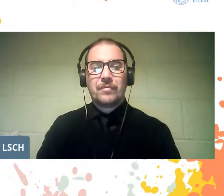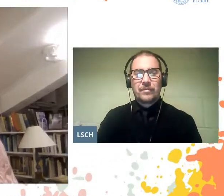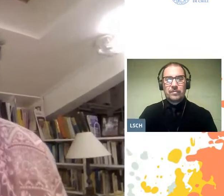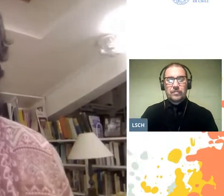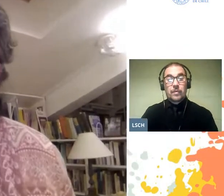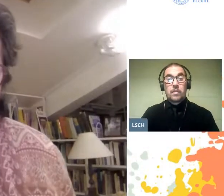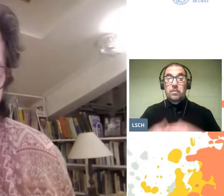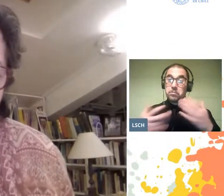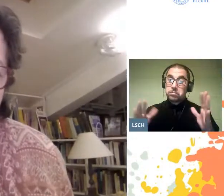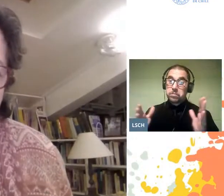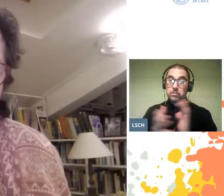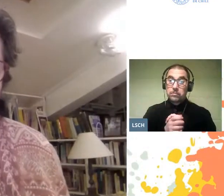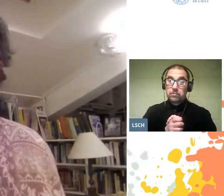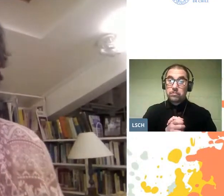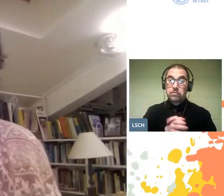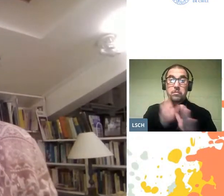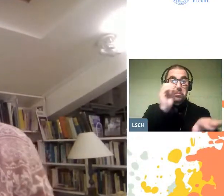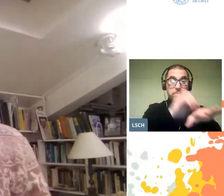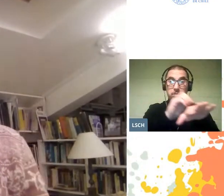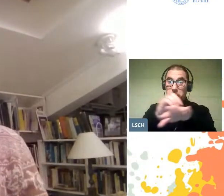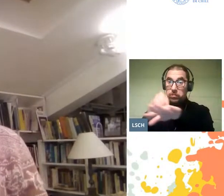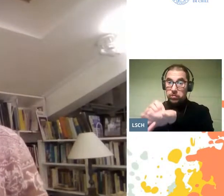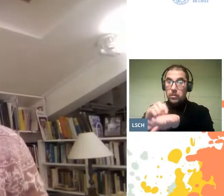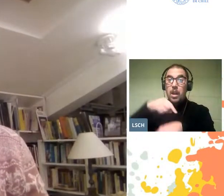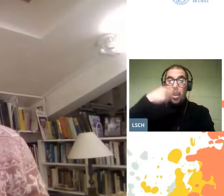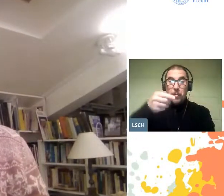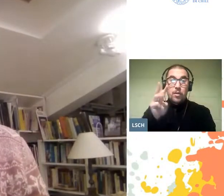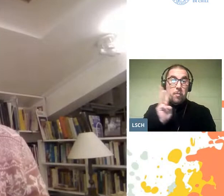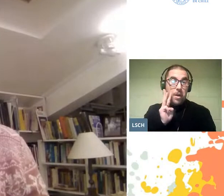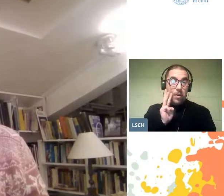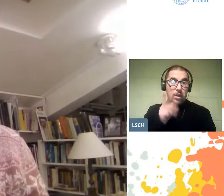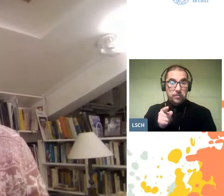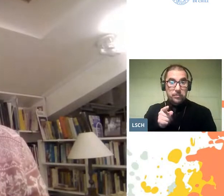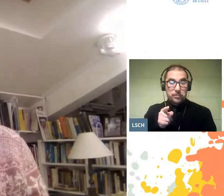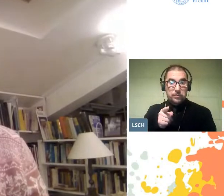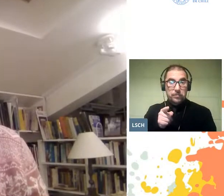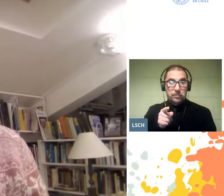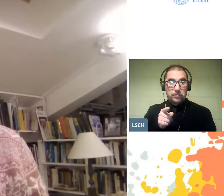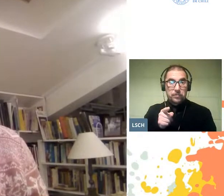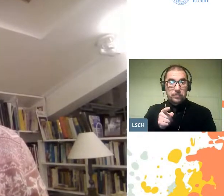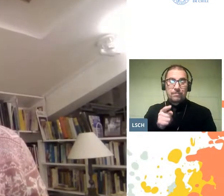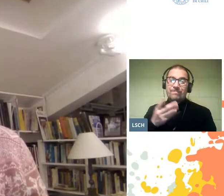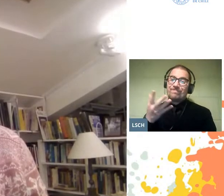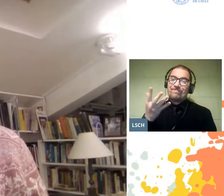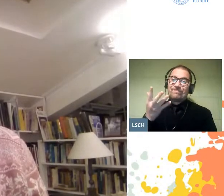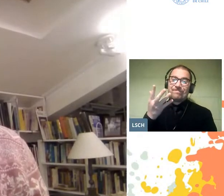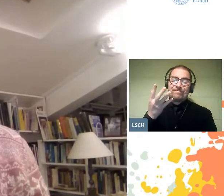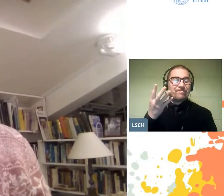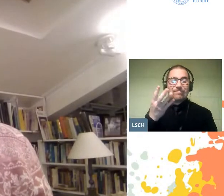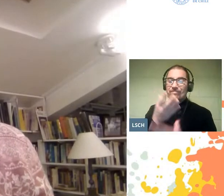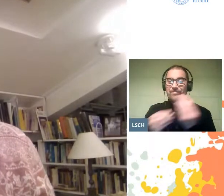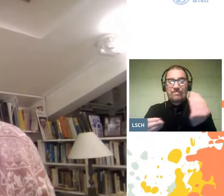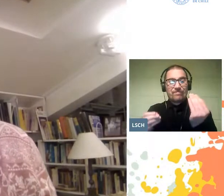Y bueno, les recordamos que el próximo miércoles, qué pena haber terminado esto, la verdad.